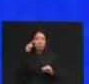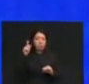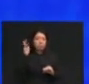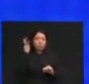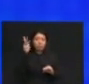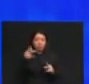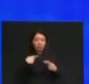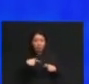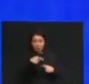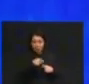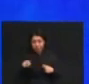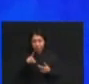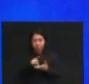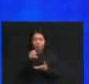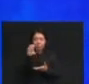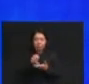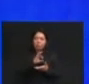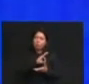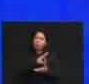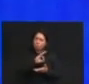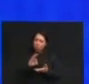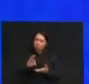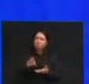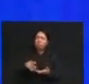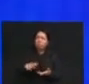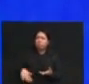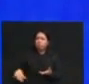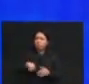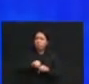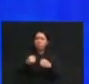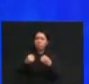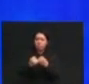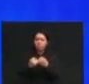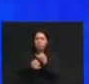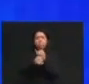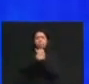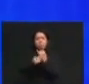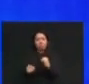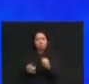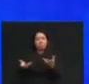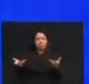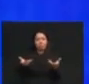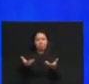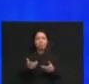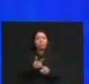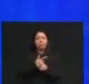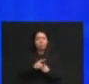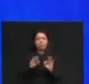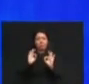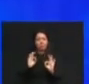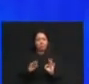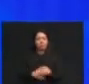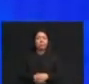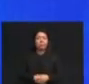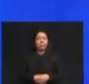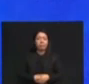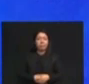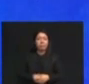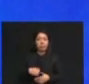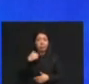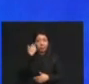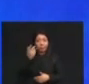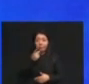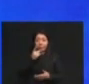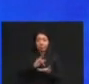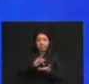como sujetos de derecho que aportan a la sociedad. Aprovecho para expresar mi más sincero agradecimiento a la comunidad APAC,